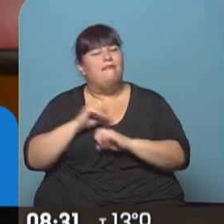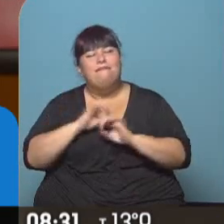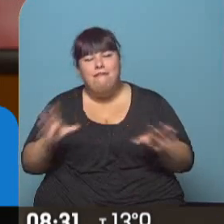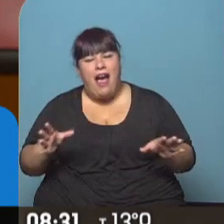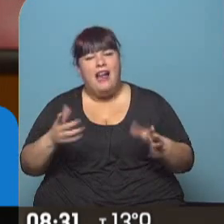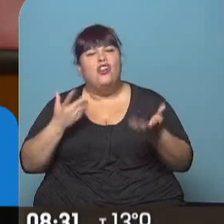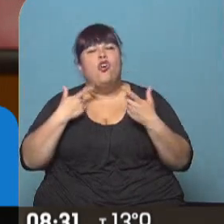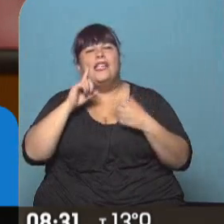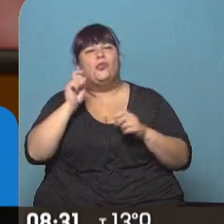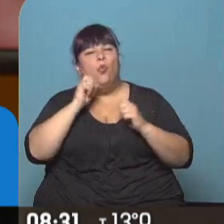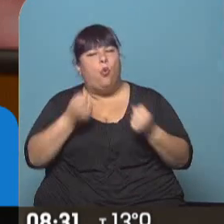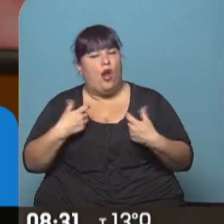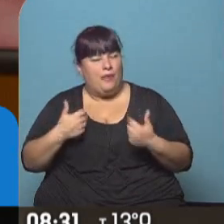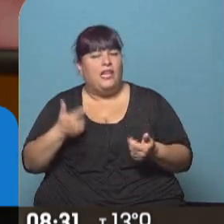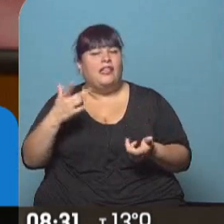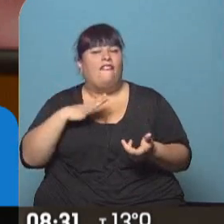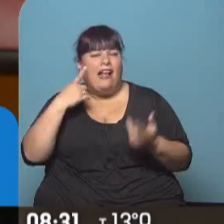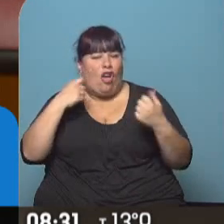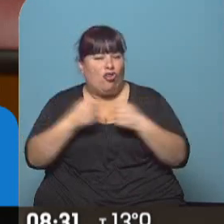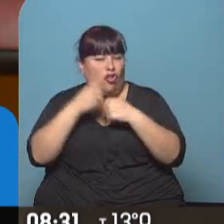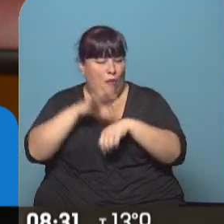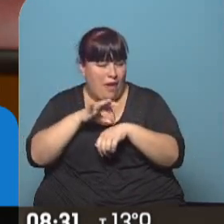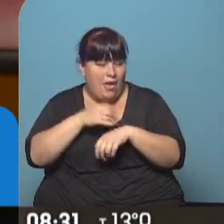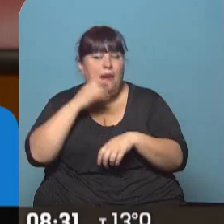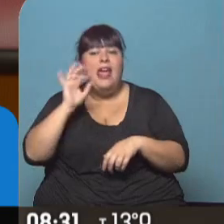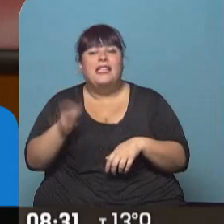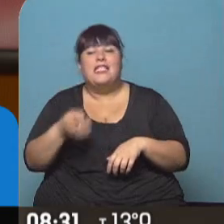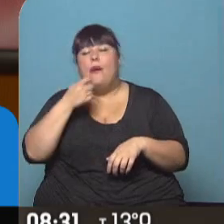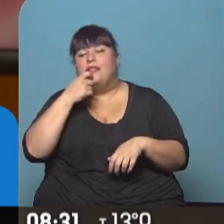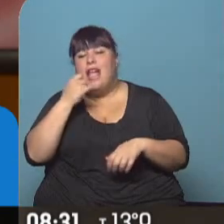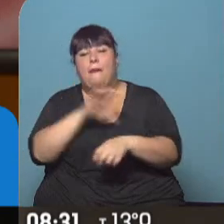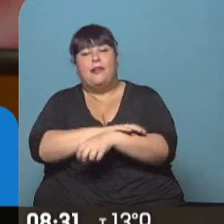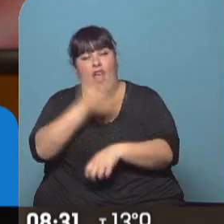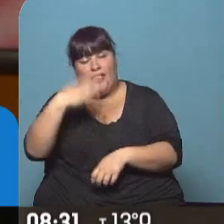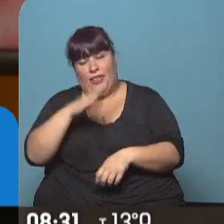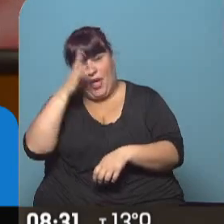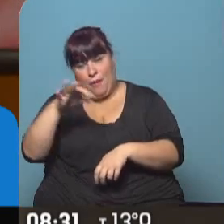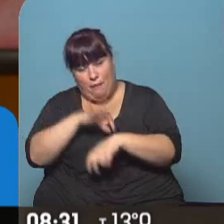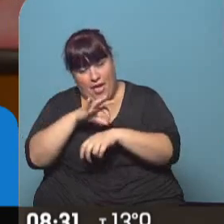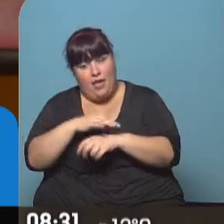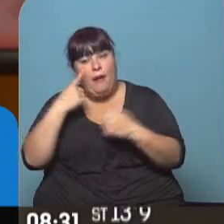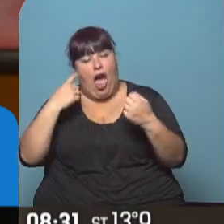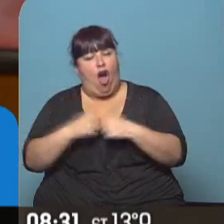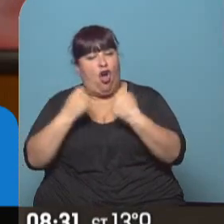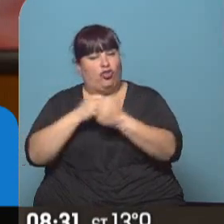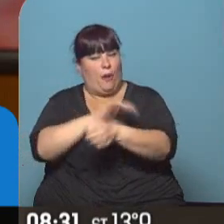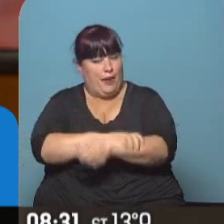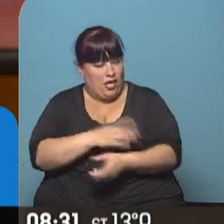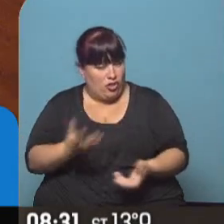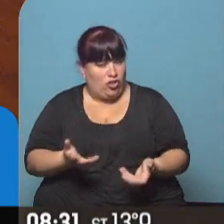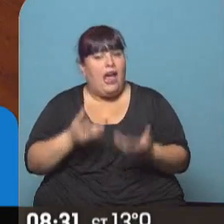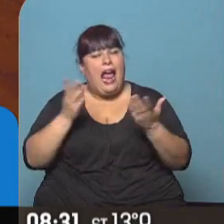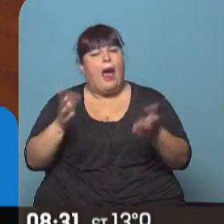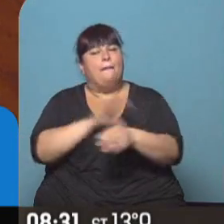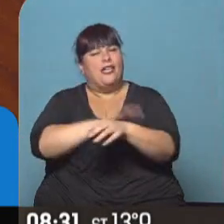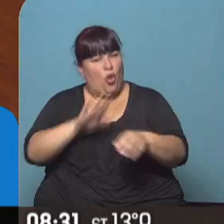no sano, ¿sí? Y además la falta de controles médicos, porque para saber si tenemos hipertensión tenemos que ir a un médico que nos controle la presión arterial. ¿A alguien de presión